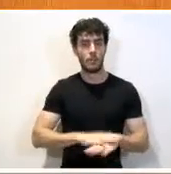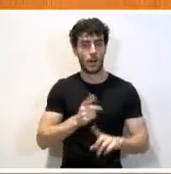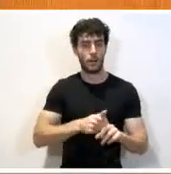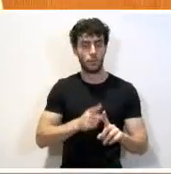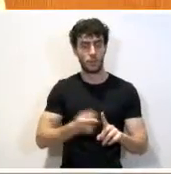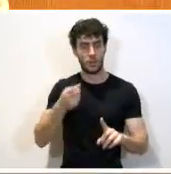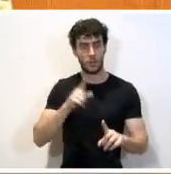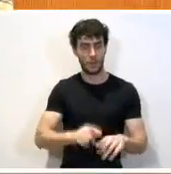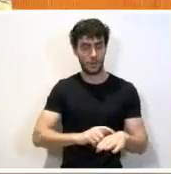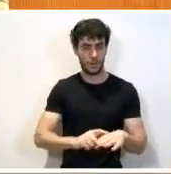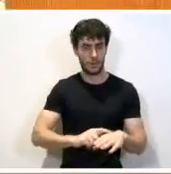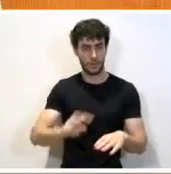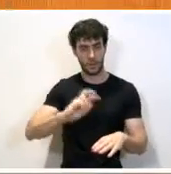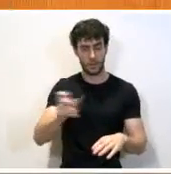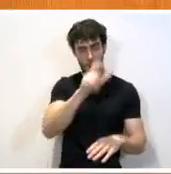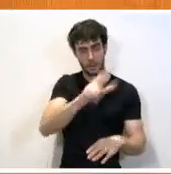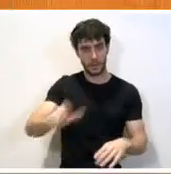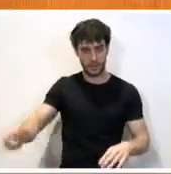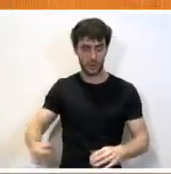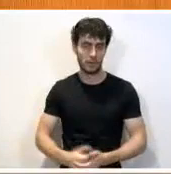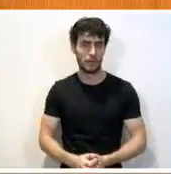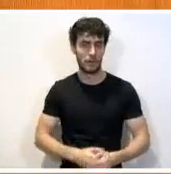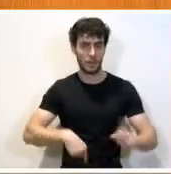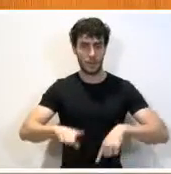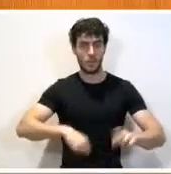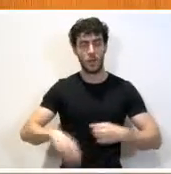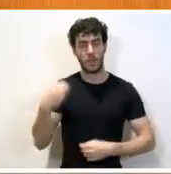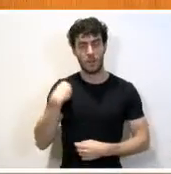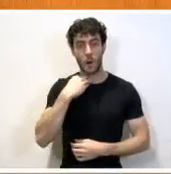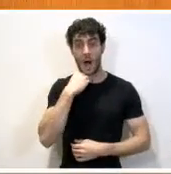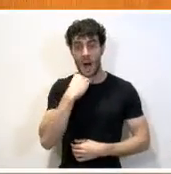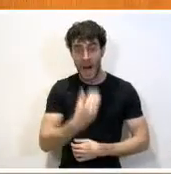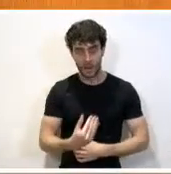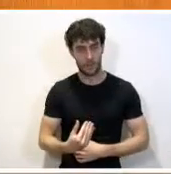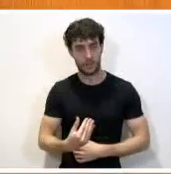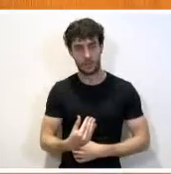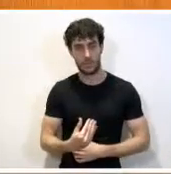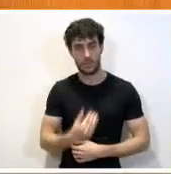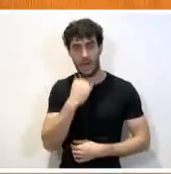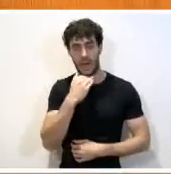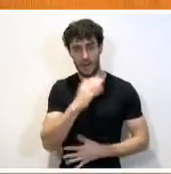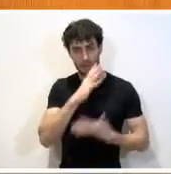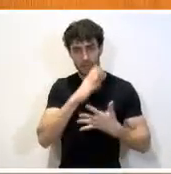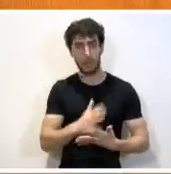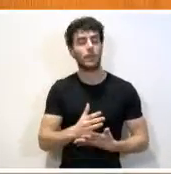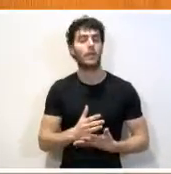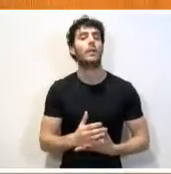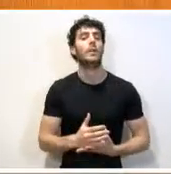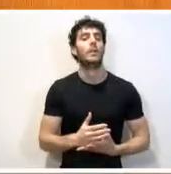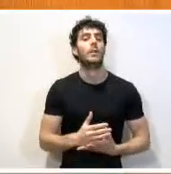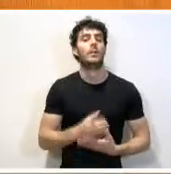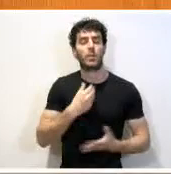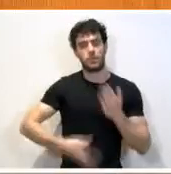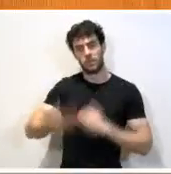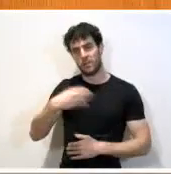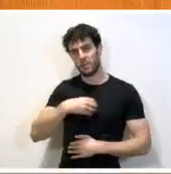utilizado por otro tipo de personas en ese transporte. Eso es algo que no es posible que no era posible porque estaba todavía